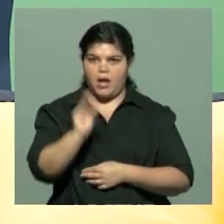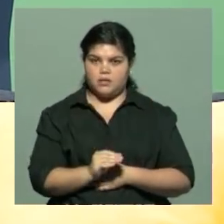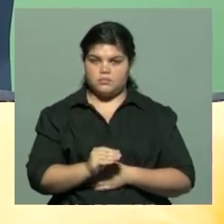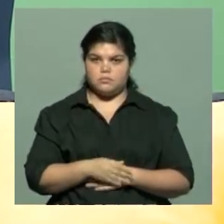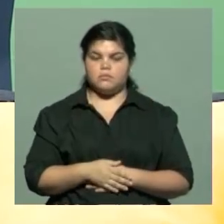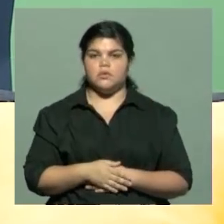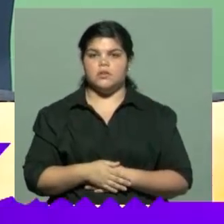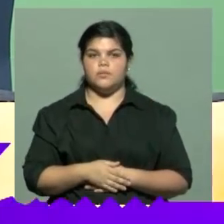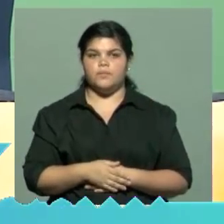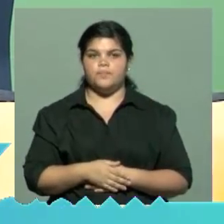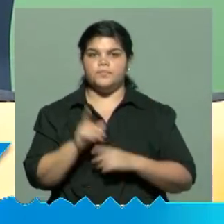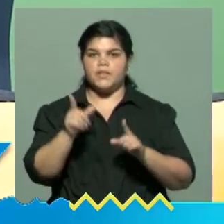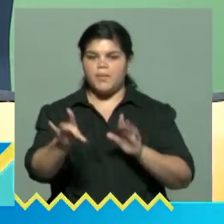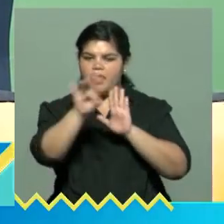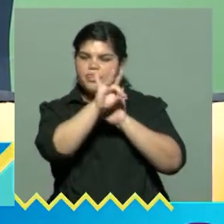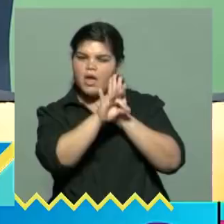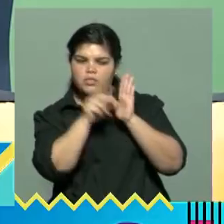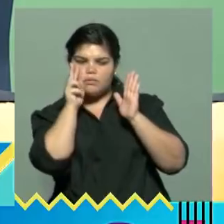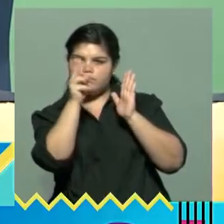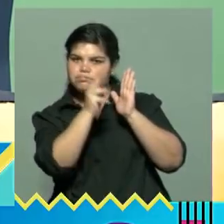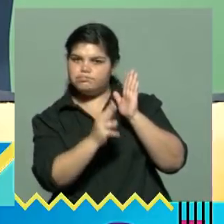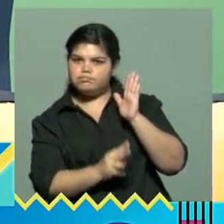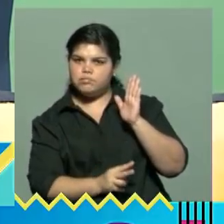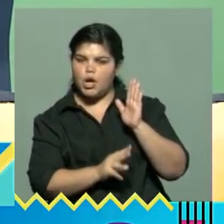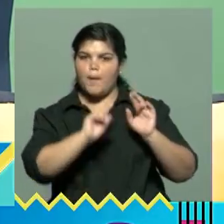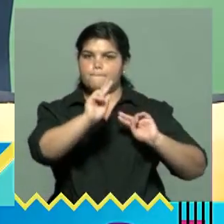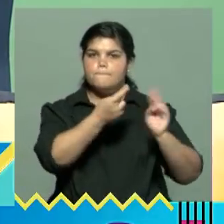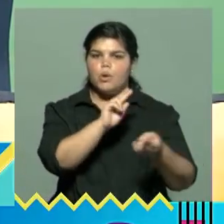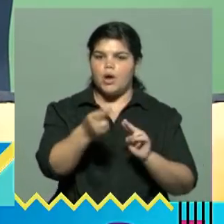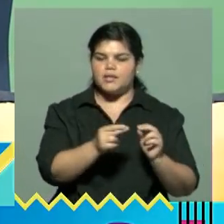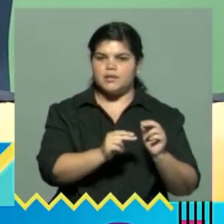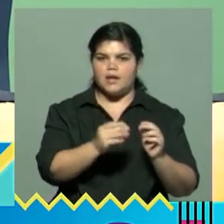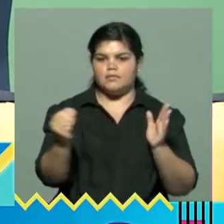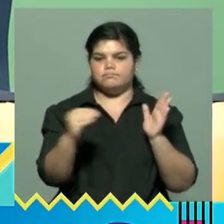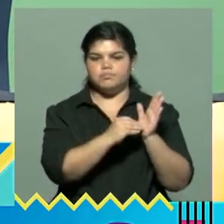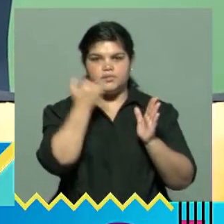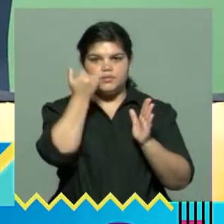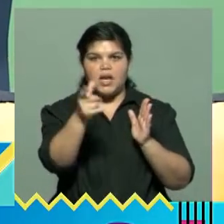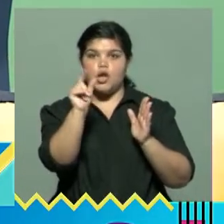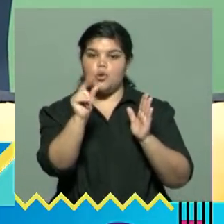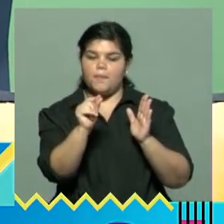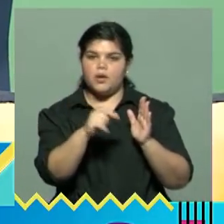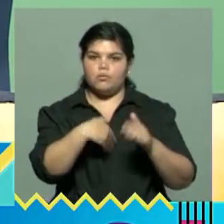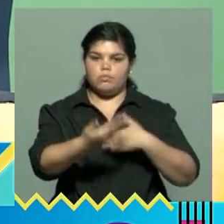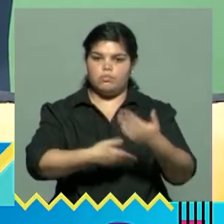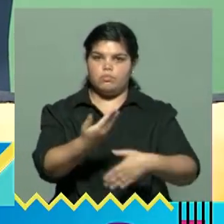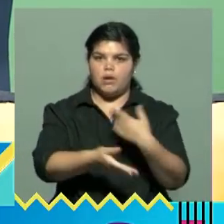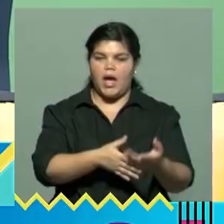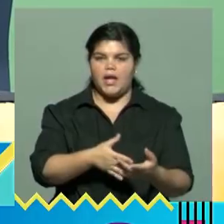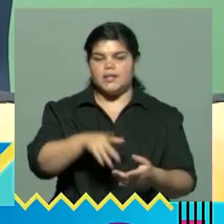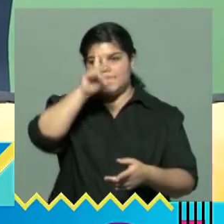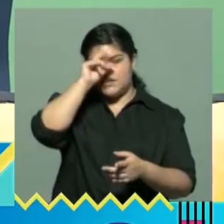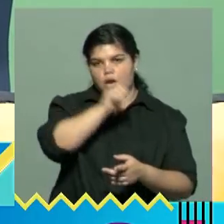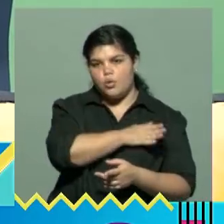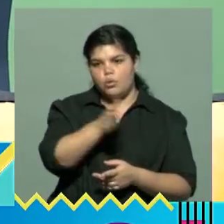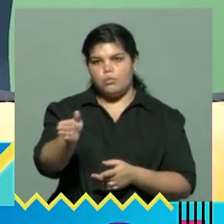miramos la serie de datos, el porcentaje de muertes por abortos registradas, es decir, las que llegan al sistema de salud, cayó